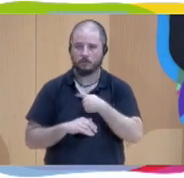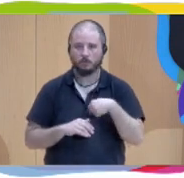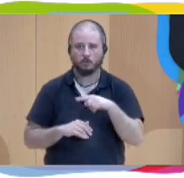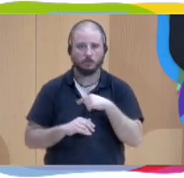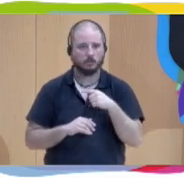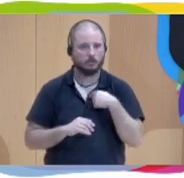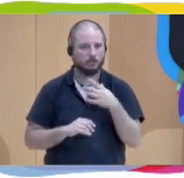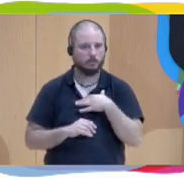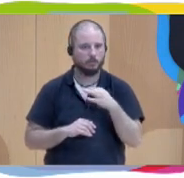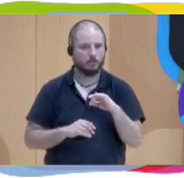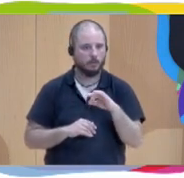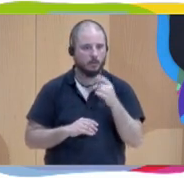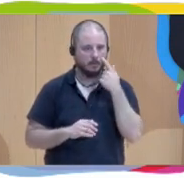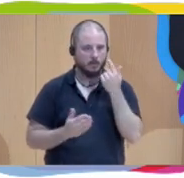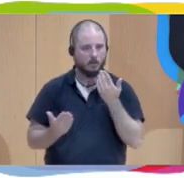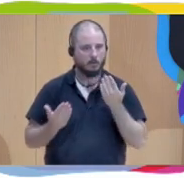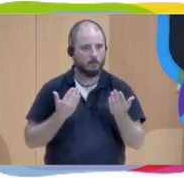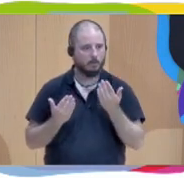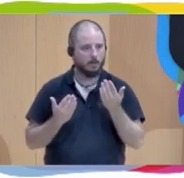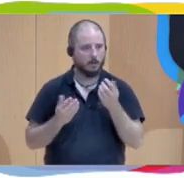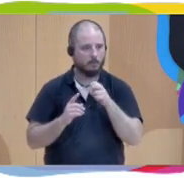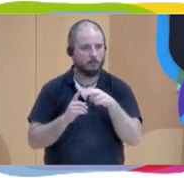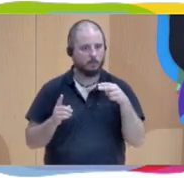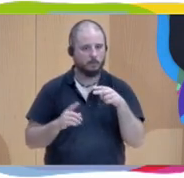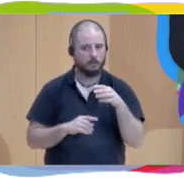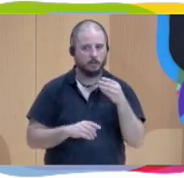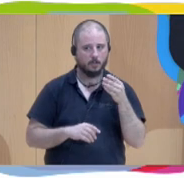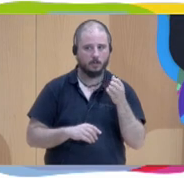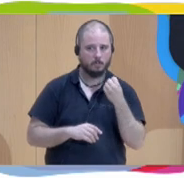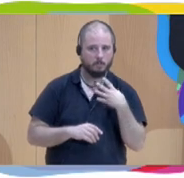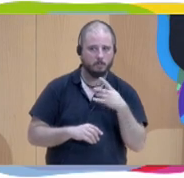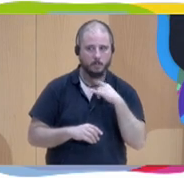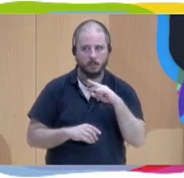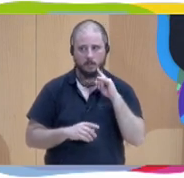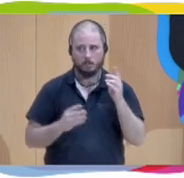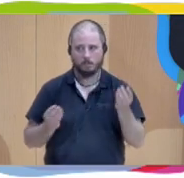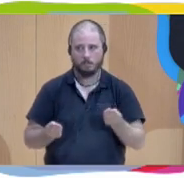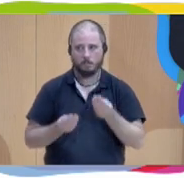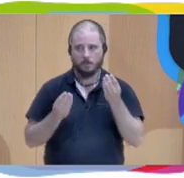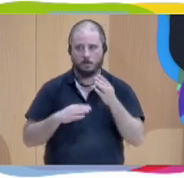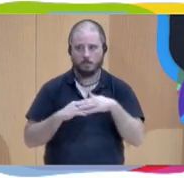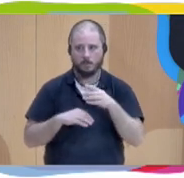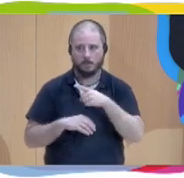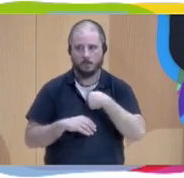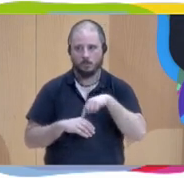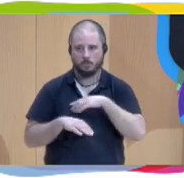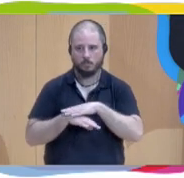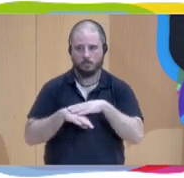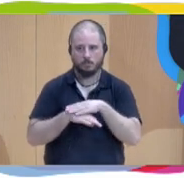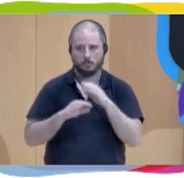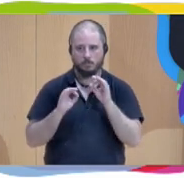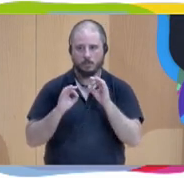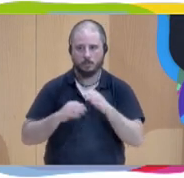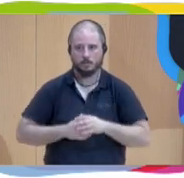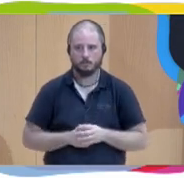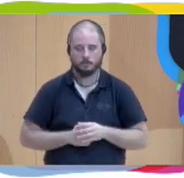poder contrastar los aspectos positivos y las líneas de mejora, para nosotros era imprescindible, porque queríamos